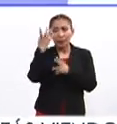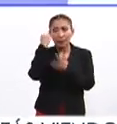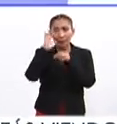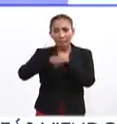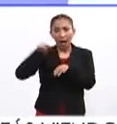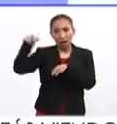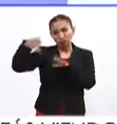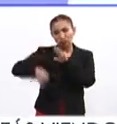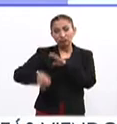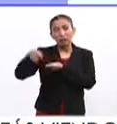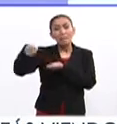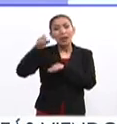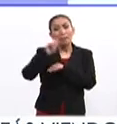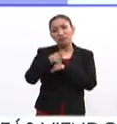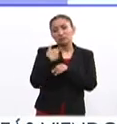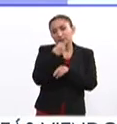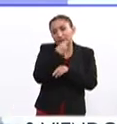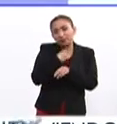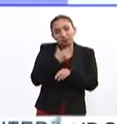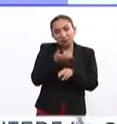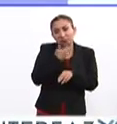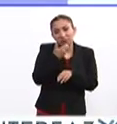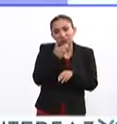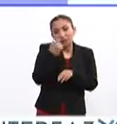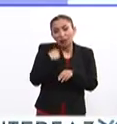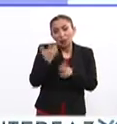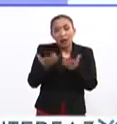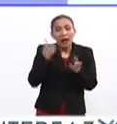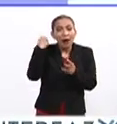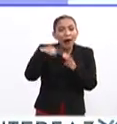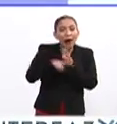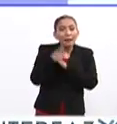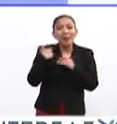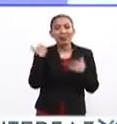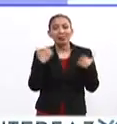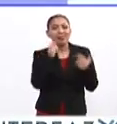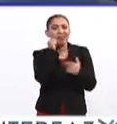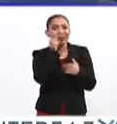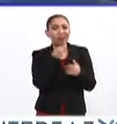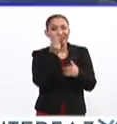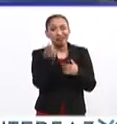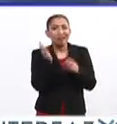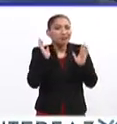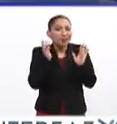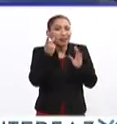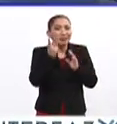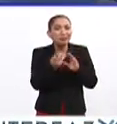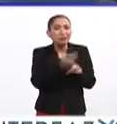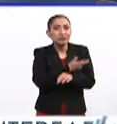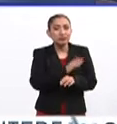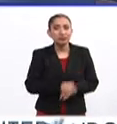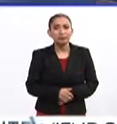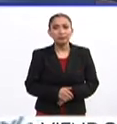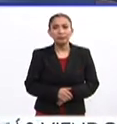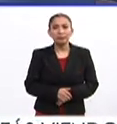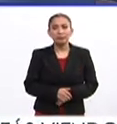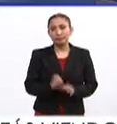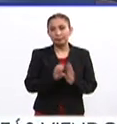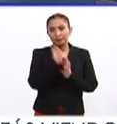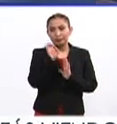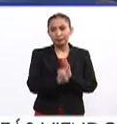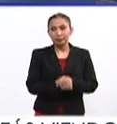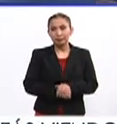allá, pero es parte de, ¿no? El tomar la aventura, el tomar los riesgos, porque, por